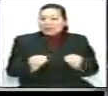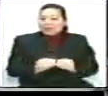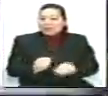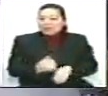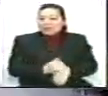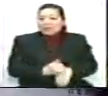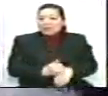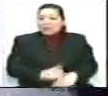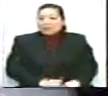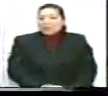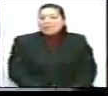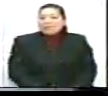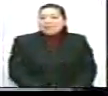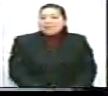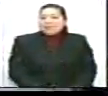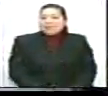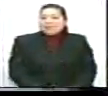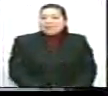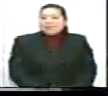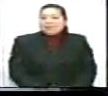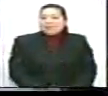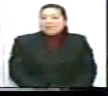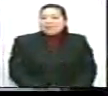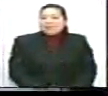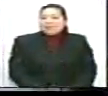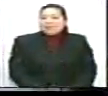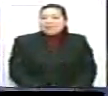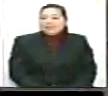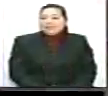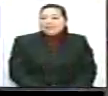Portavoces, de la mesa directiva.